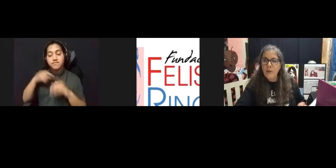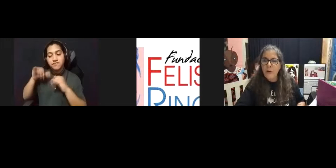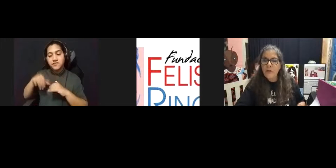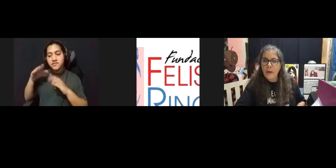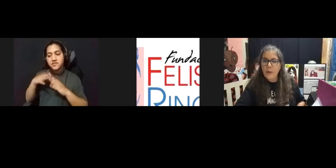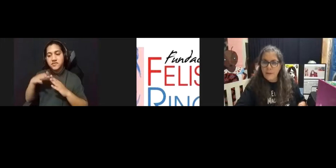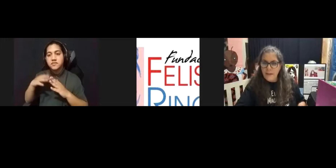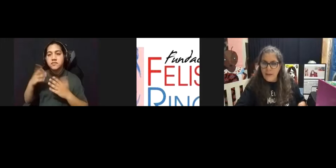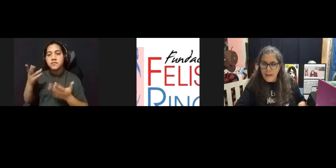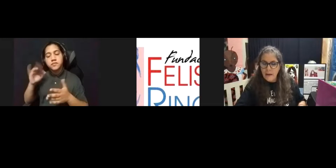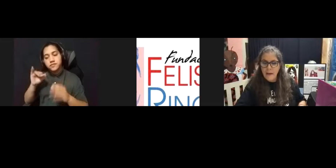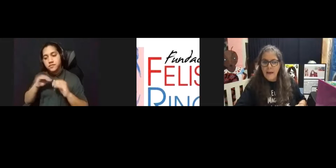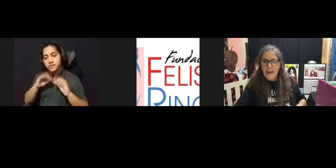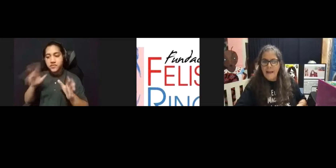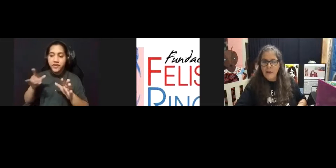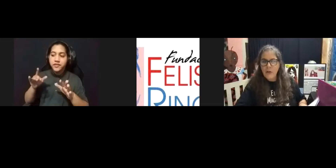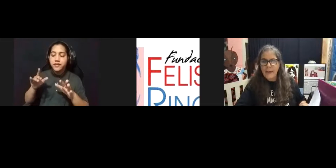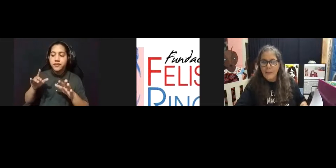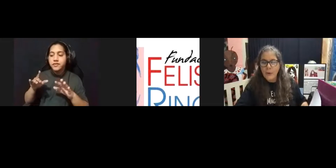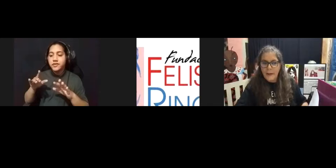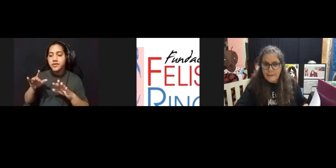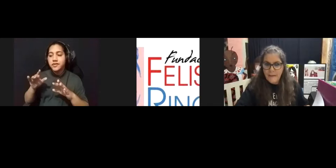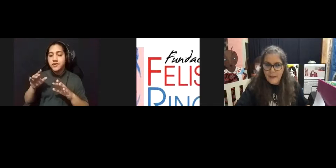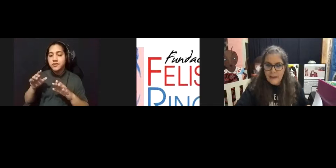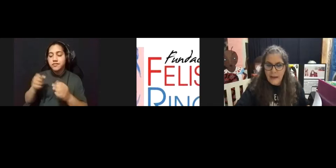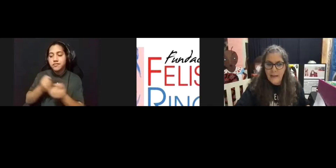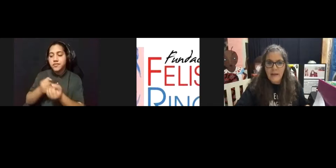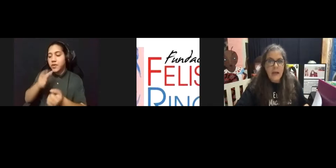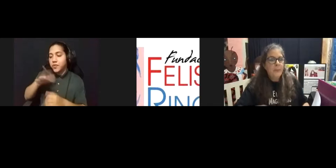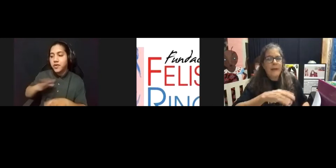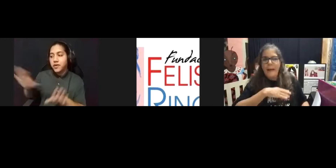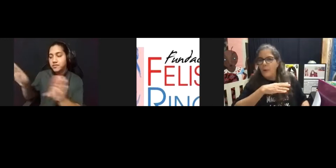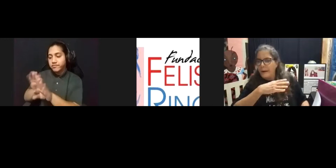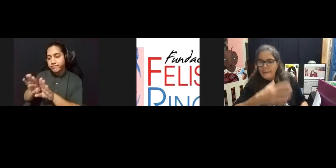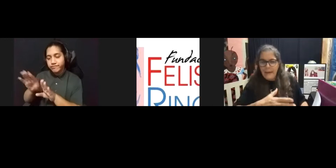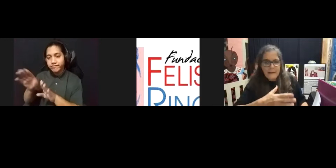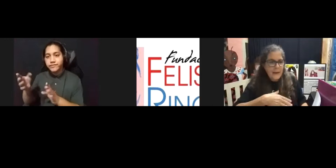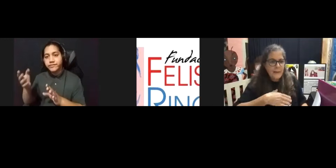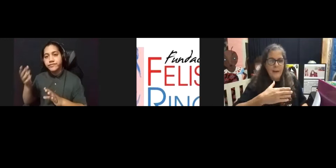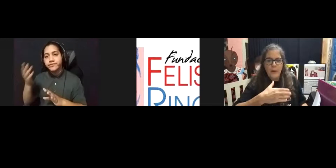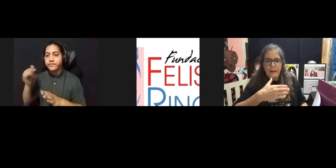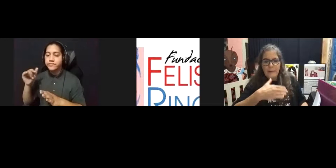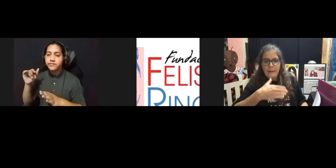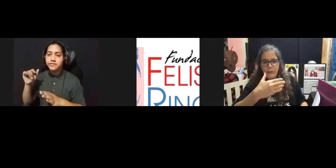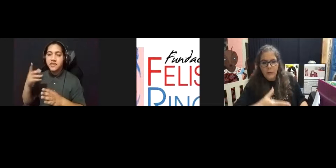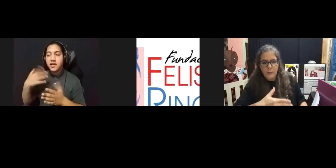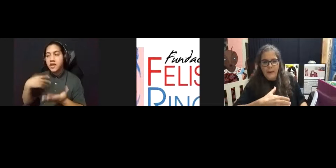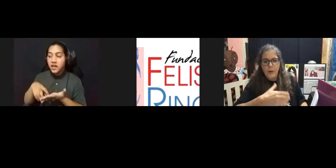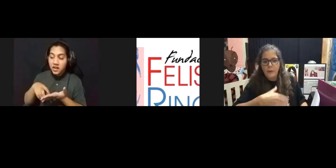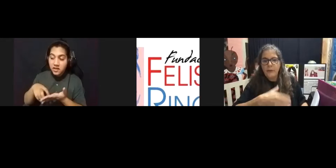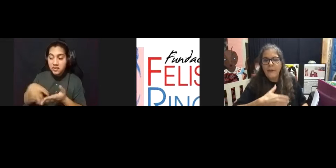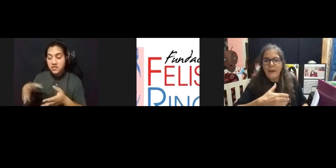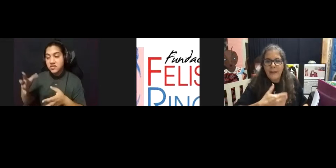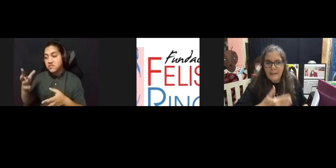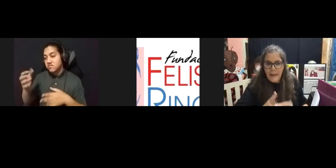Claro, es un cuento que justifica el hecho de que la mujer esté encerrada porque la mujer es tan débil, la mujer es tan torpe, la